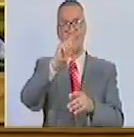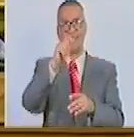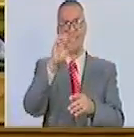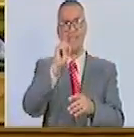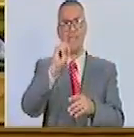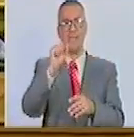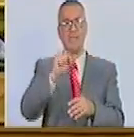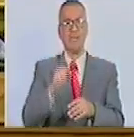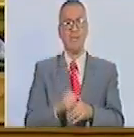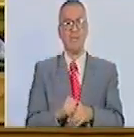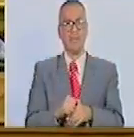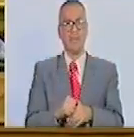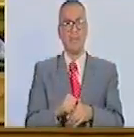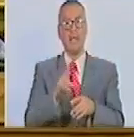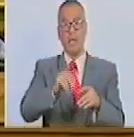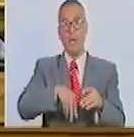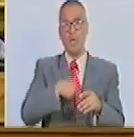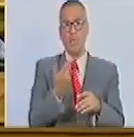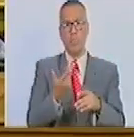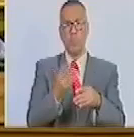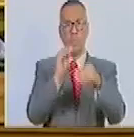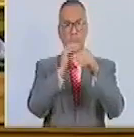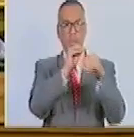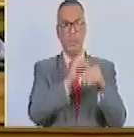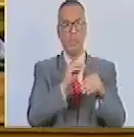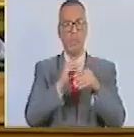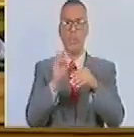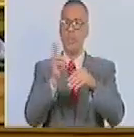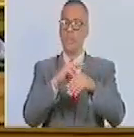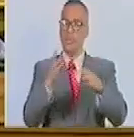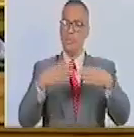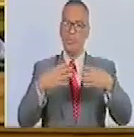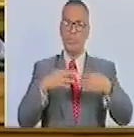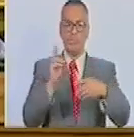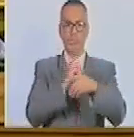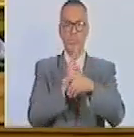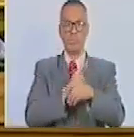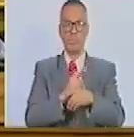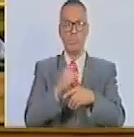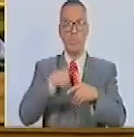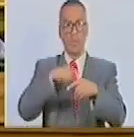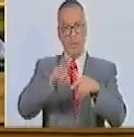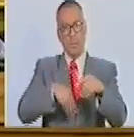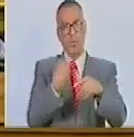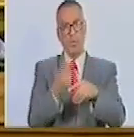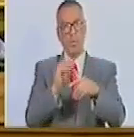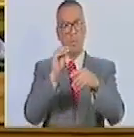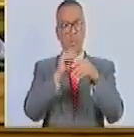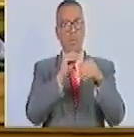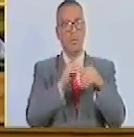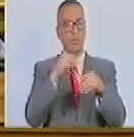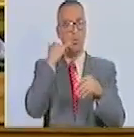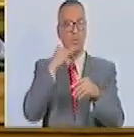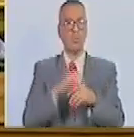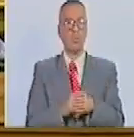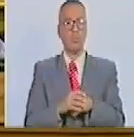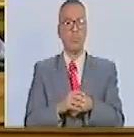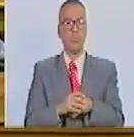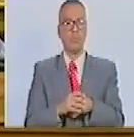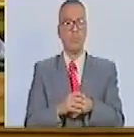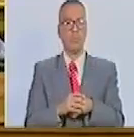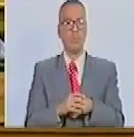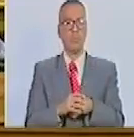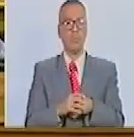que podamos reconvocarlo lo más pronto posible, apenas logremos localizar a